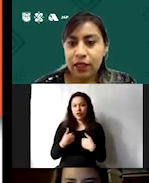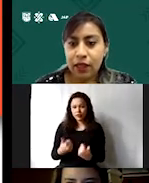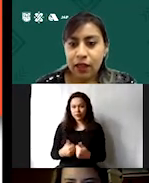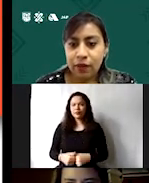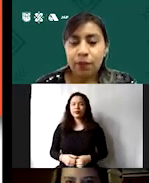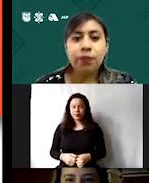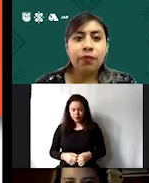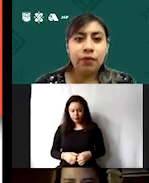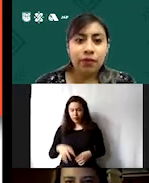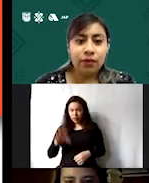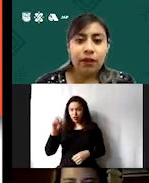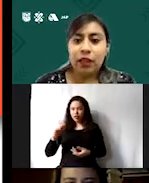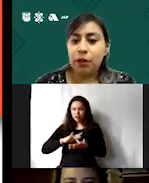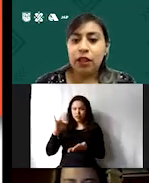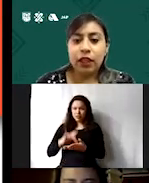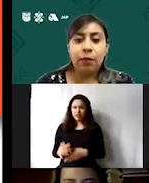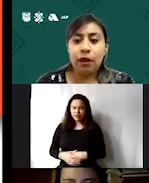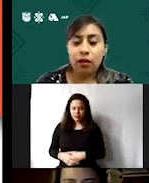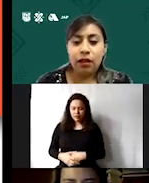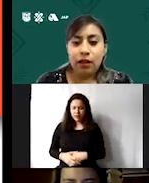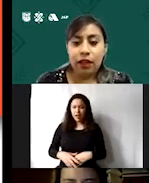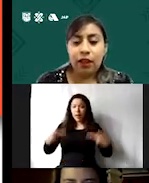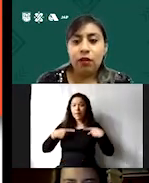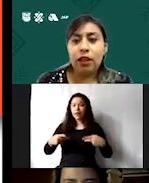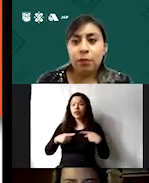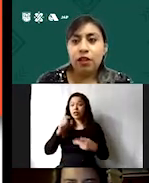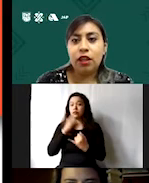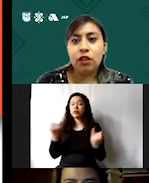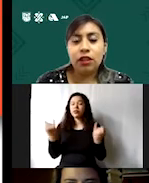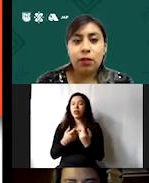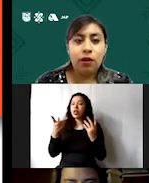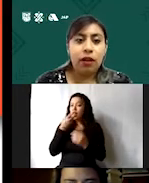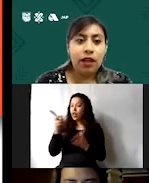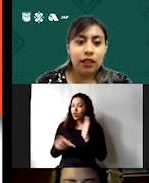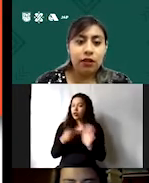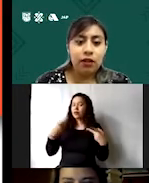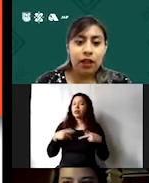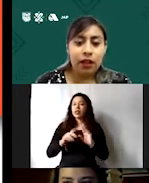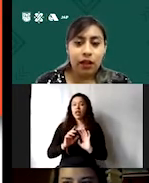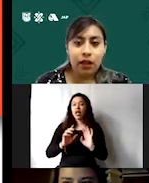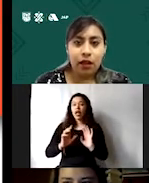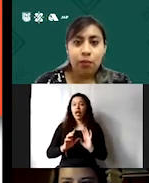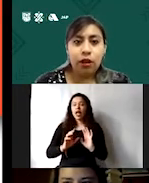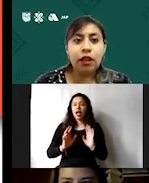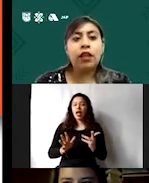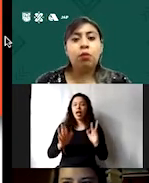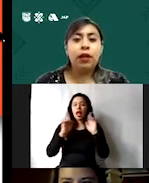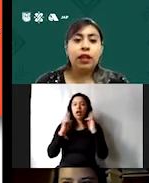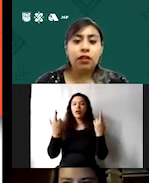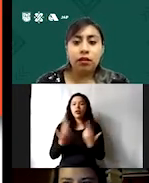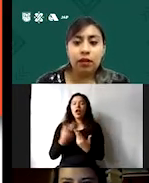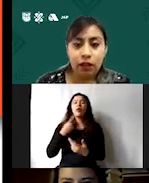Así es. Ok, muchas gracias. Las personas que también, reitero, las personas que no se inscribieron a la sesión de